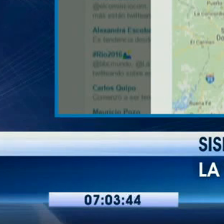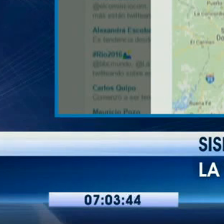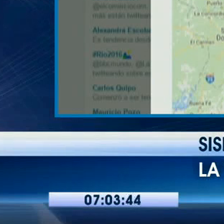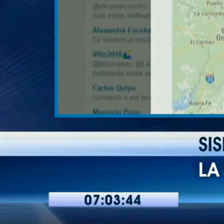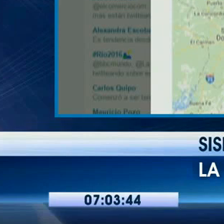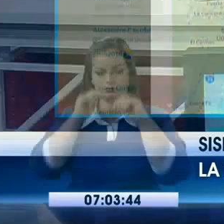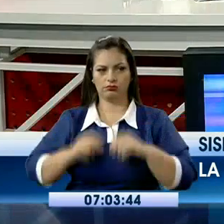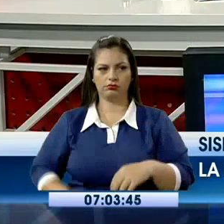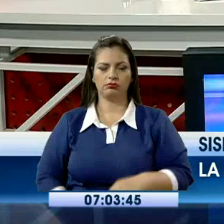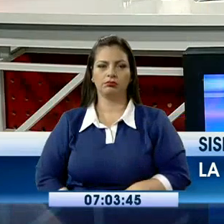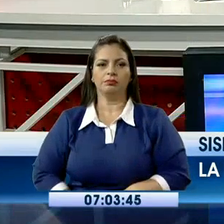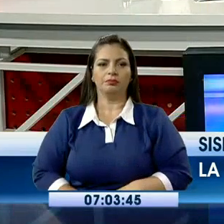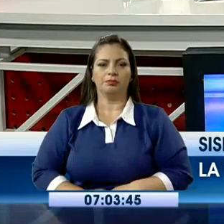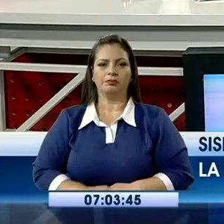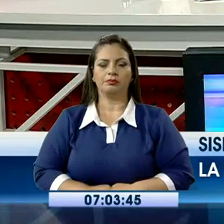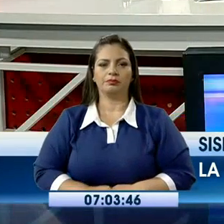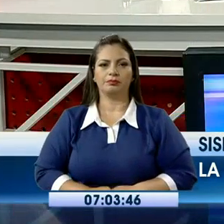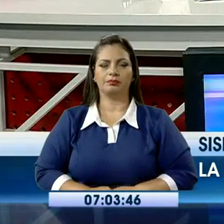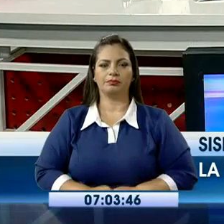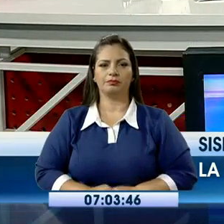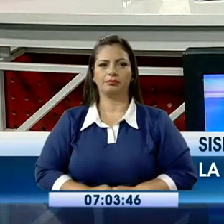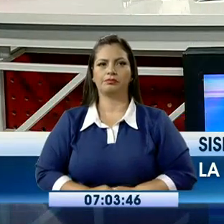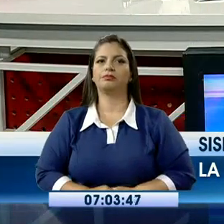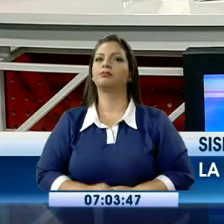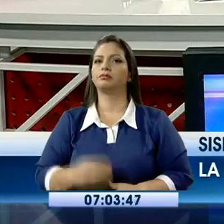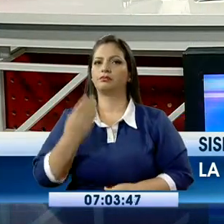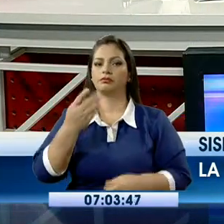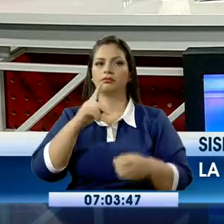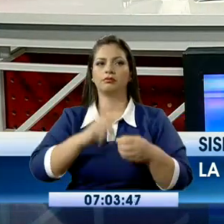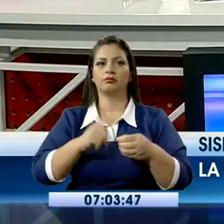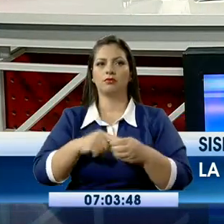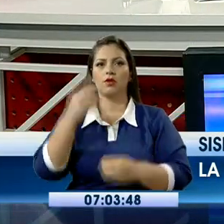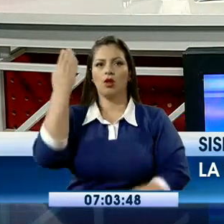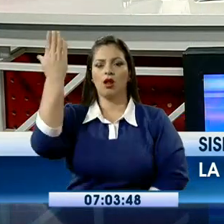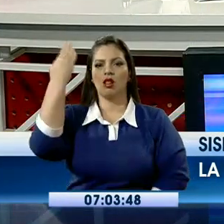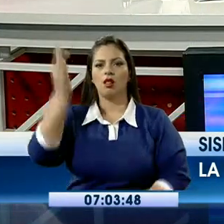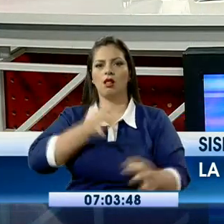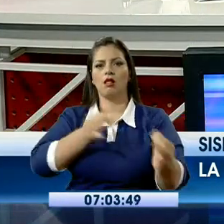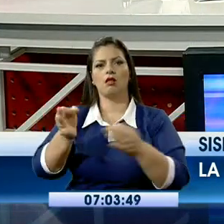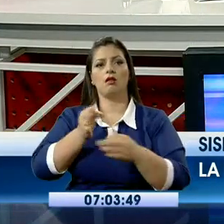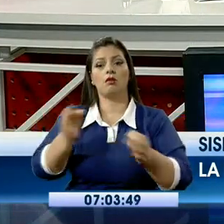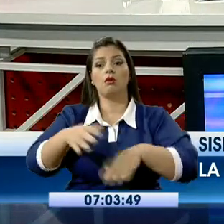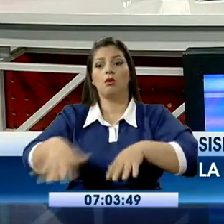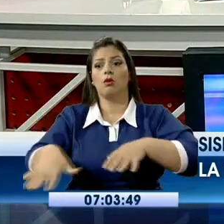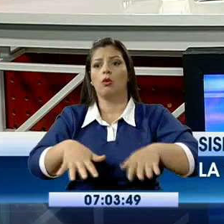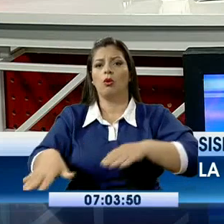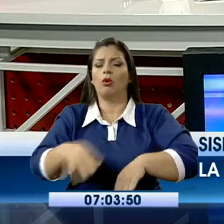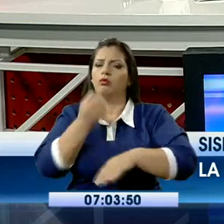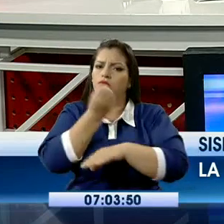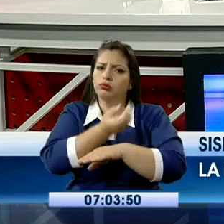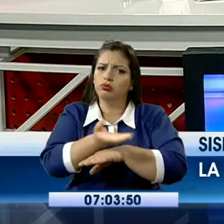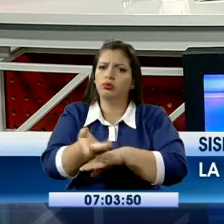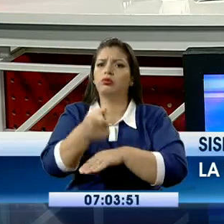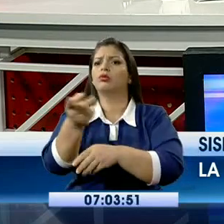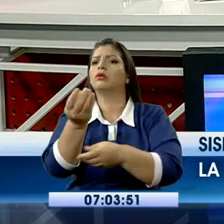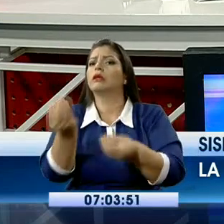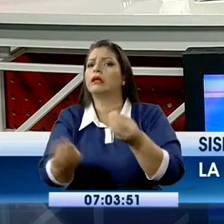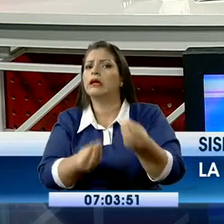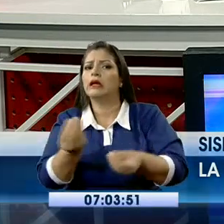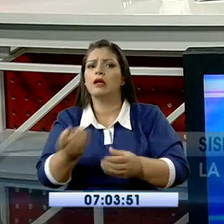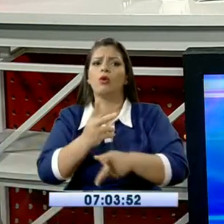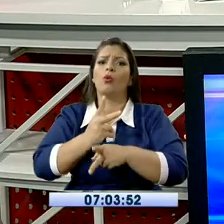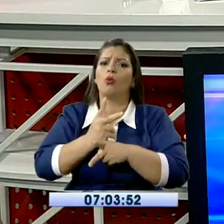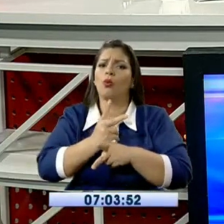oficiales. Perfecto, muchísimas gracias. Muy bien, ahí están las recomendaciones hechas directamente por el señor alcalde de la ciudad capital y que